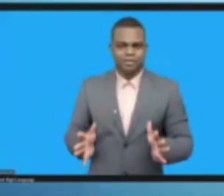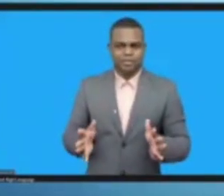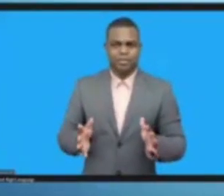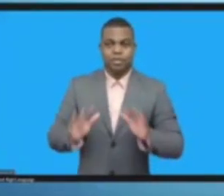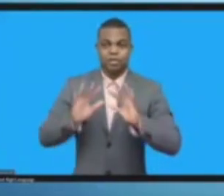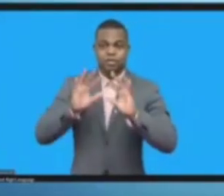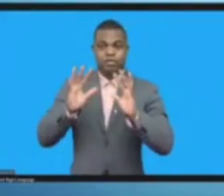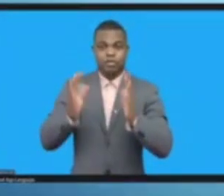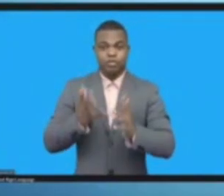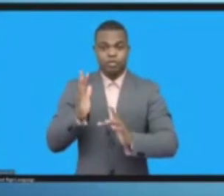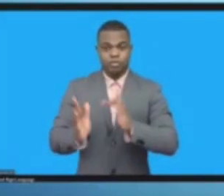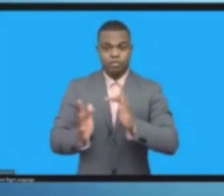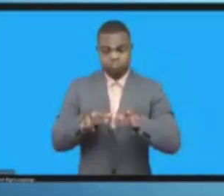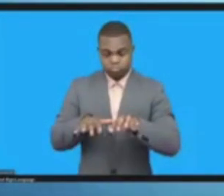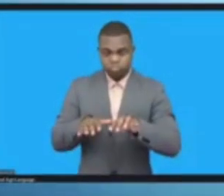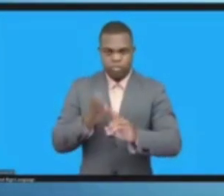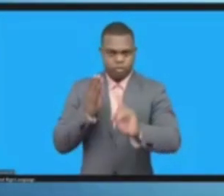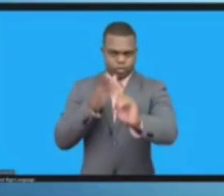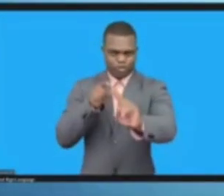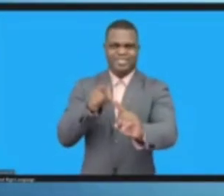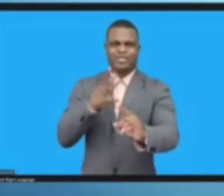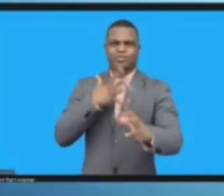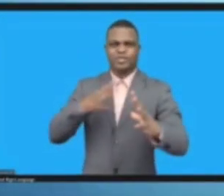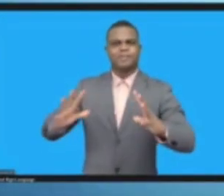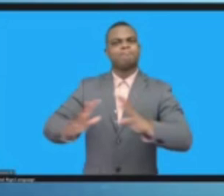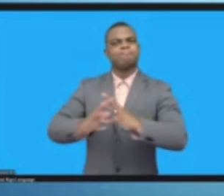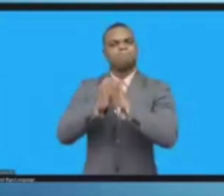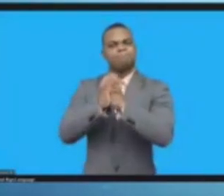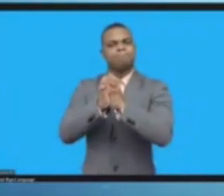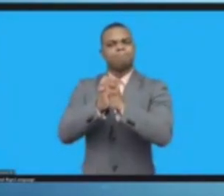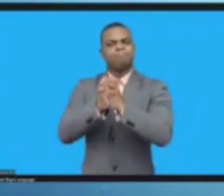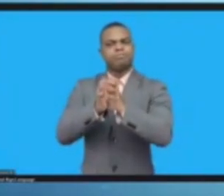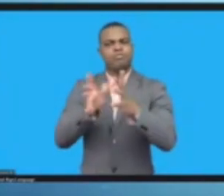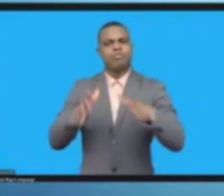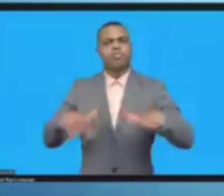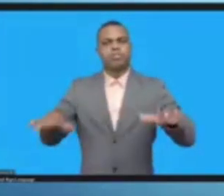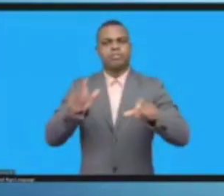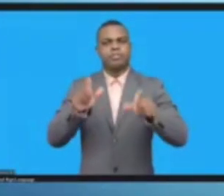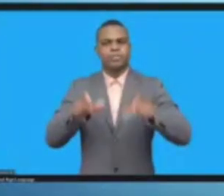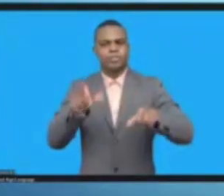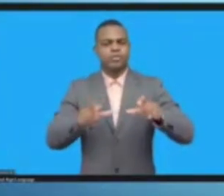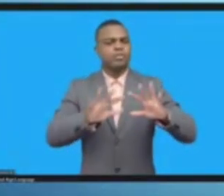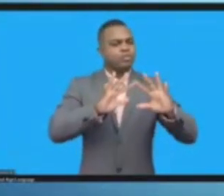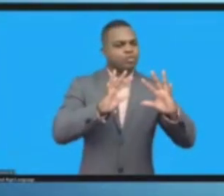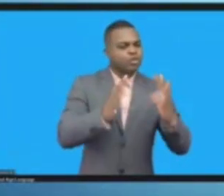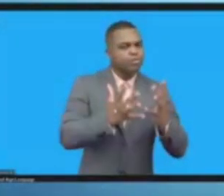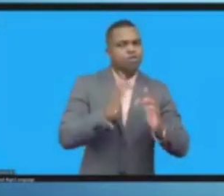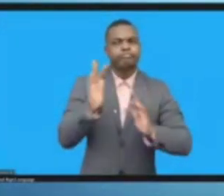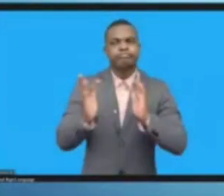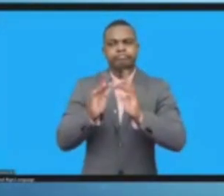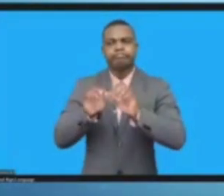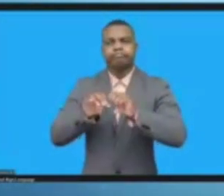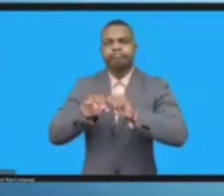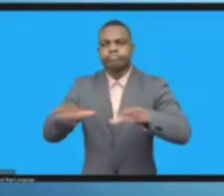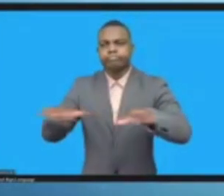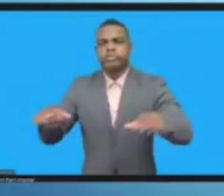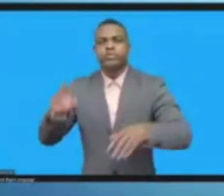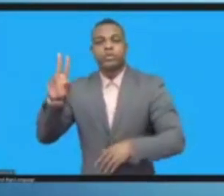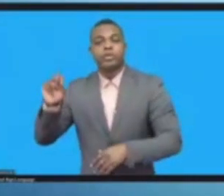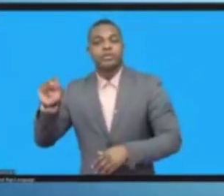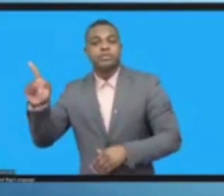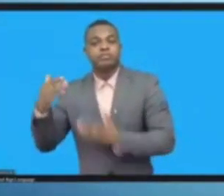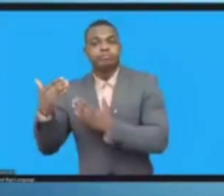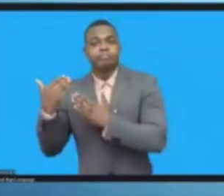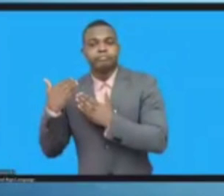con su alcance global y mandato las Naciones Unidas ese lugar adecuado para que nos reunamos Y forjemos juntos el futuro